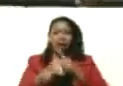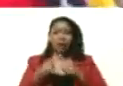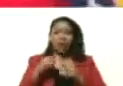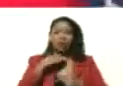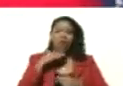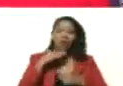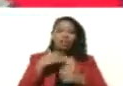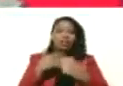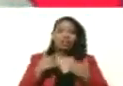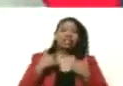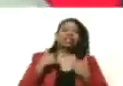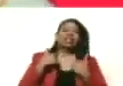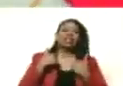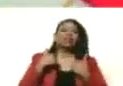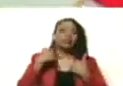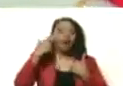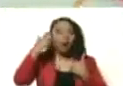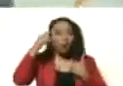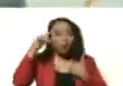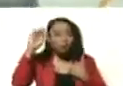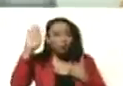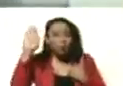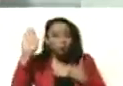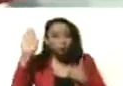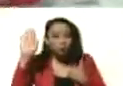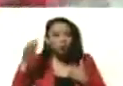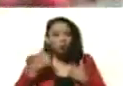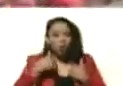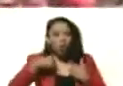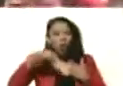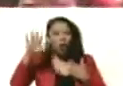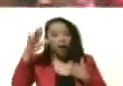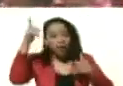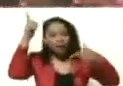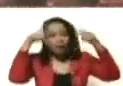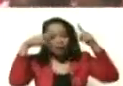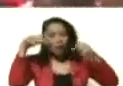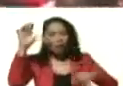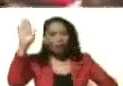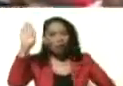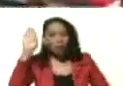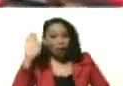que juraron. Nos acordemos que juramos por Chávez, juramos